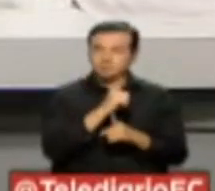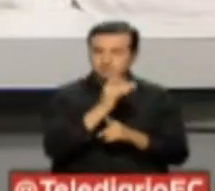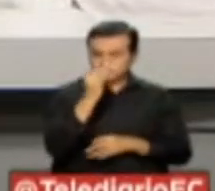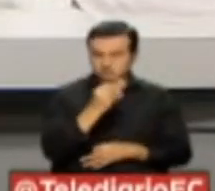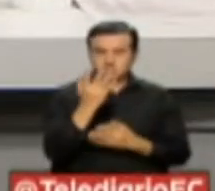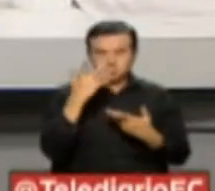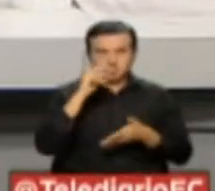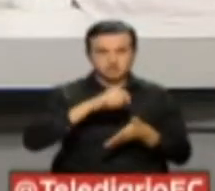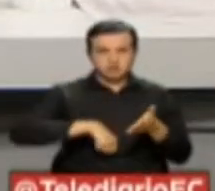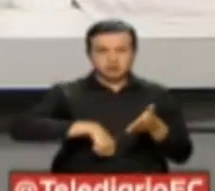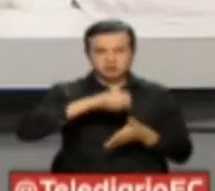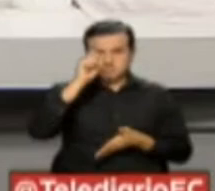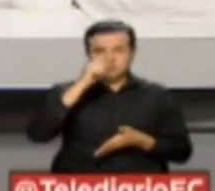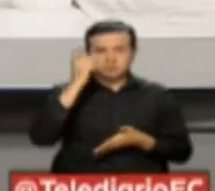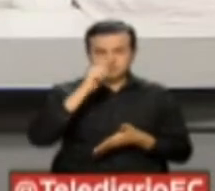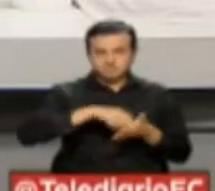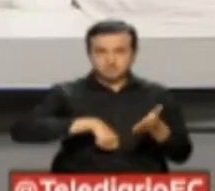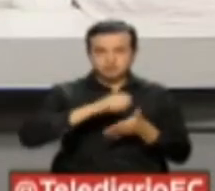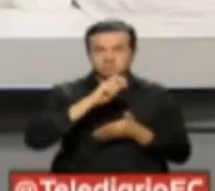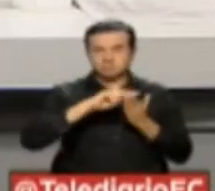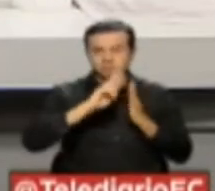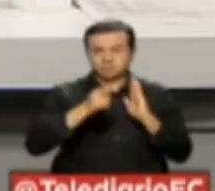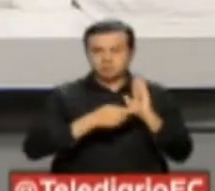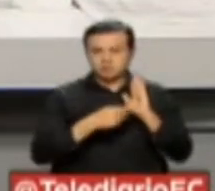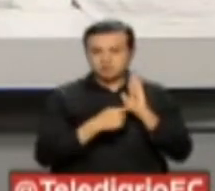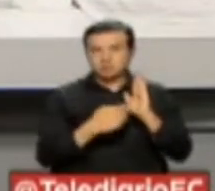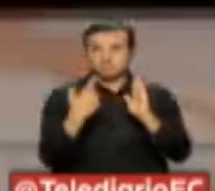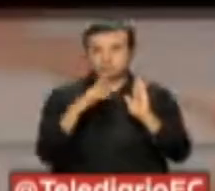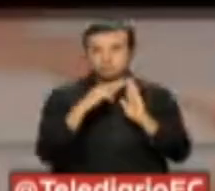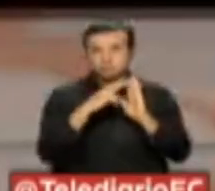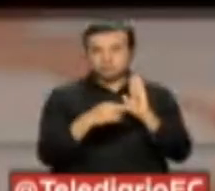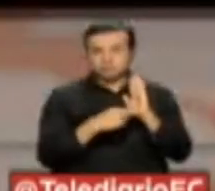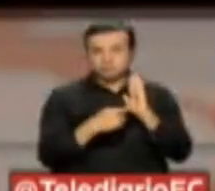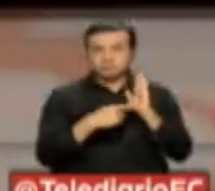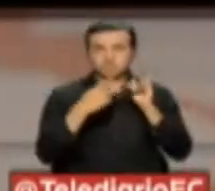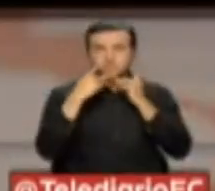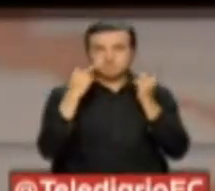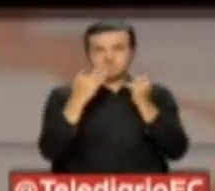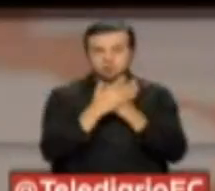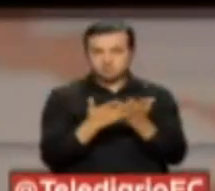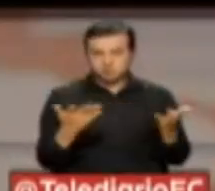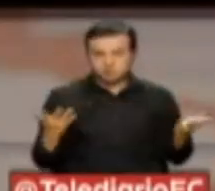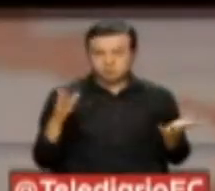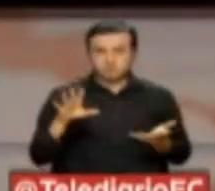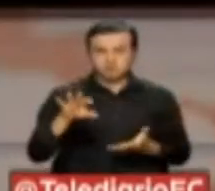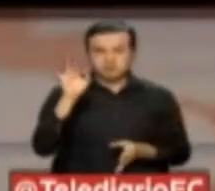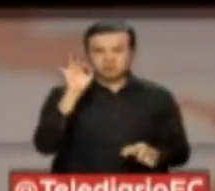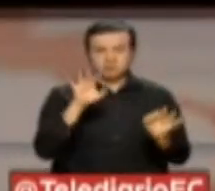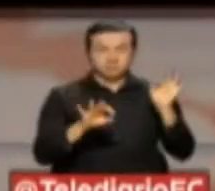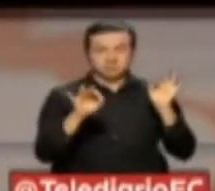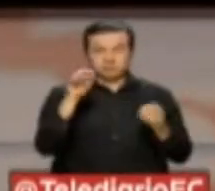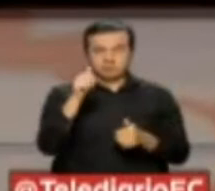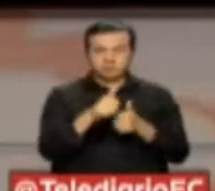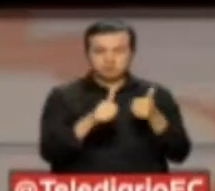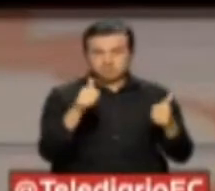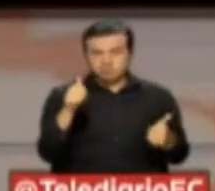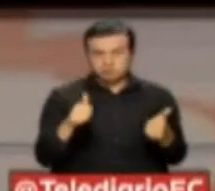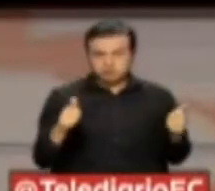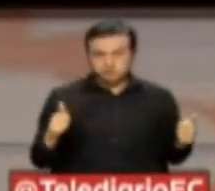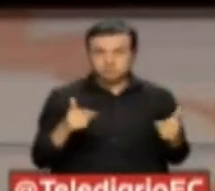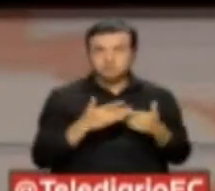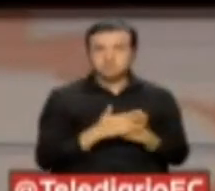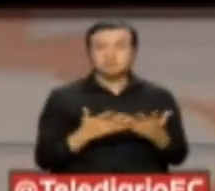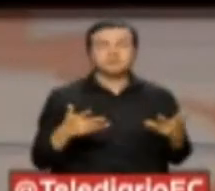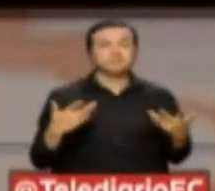existe aprobada aún existe probado y lamentó ya hay un reglamento y que es público de designación de las autoridades que justamente